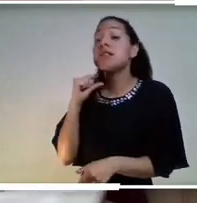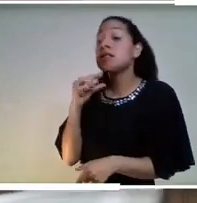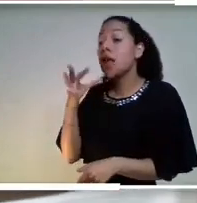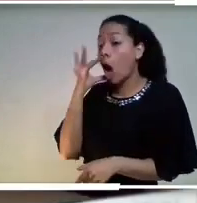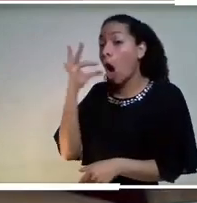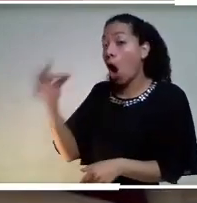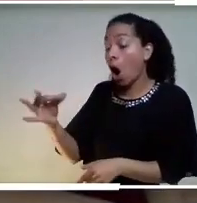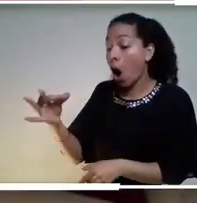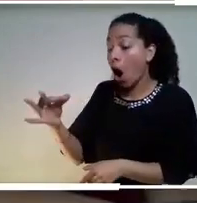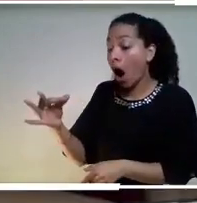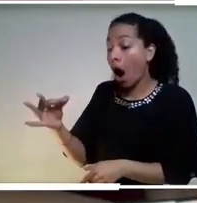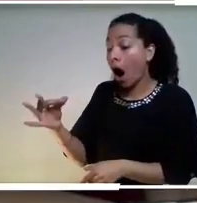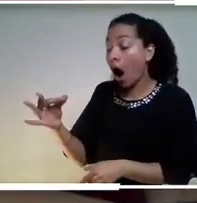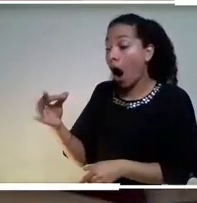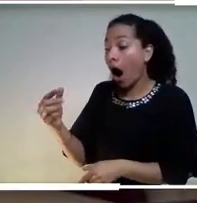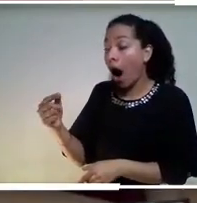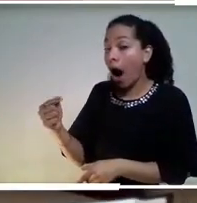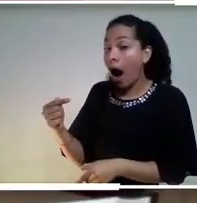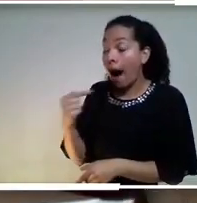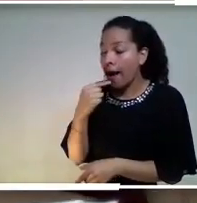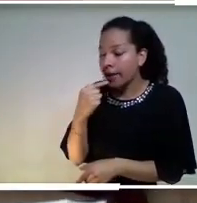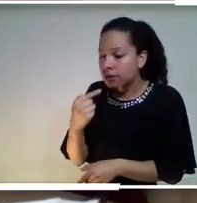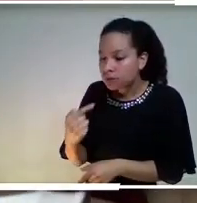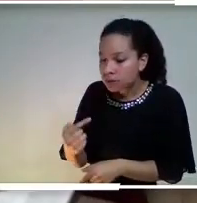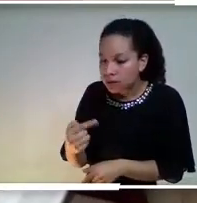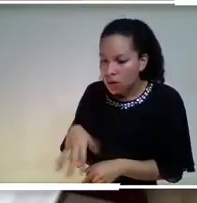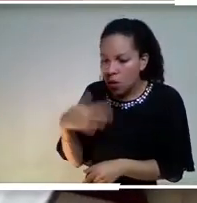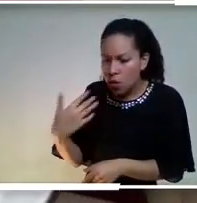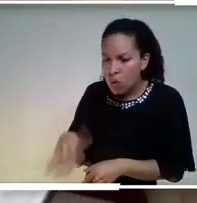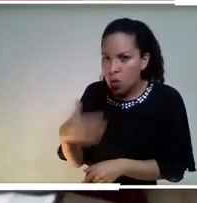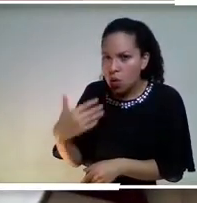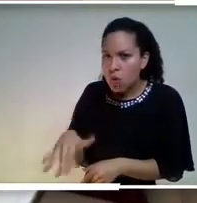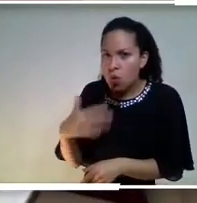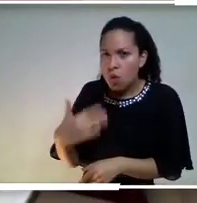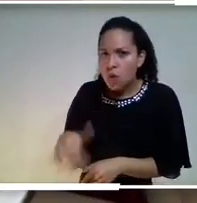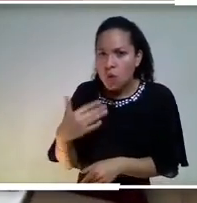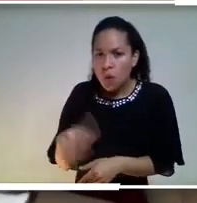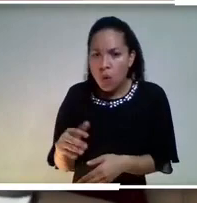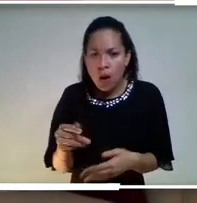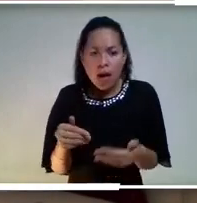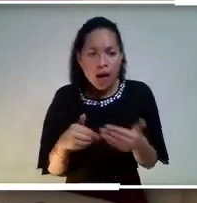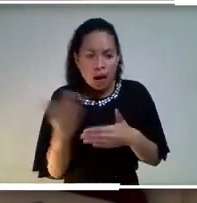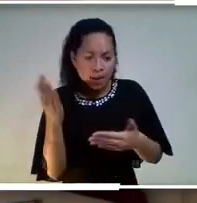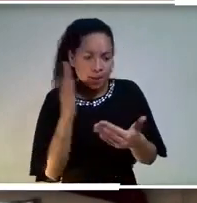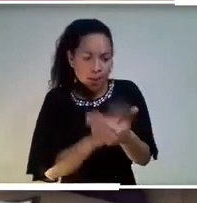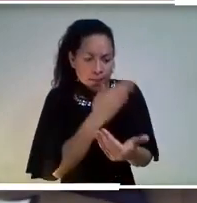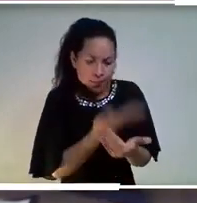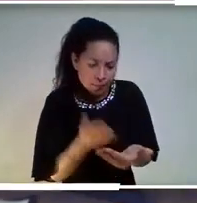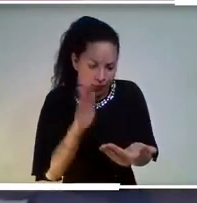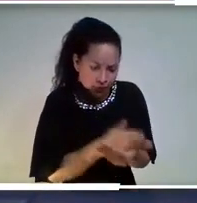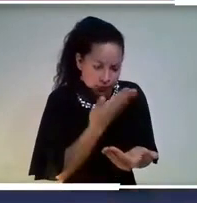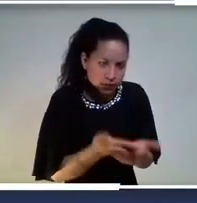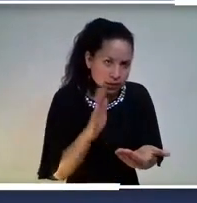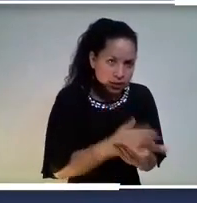pensaba que hay algo que siga viviendo le puso una palabra que no está en el original diego y la palabra que